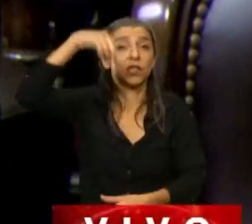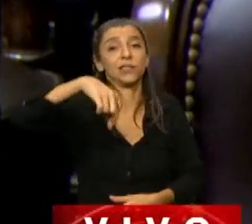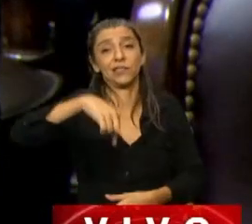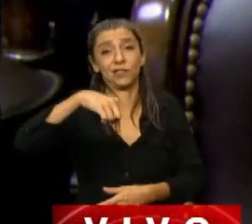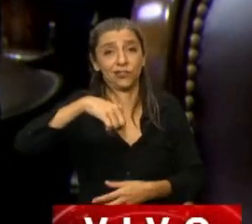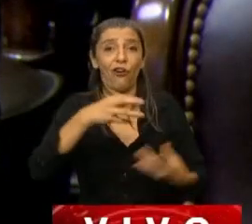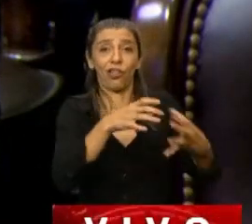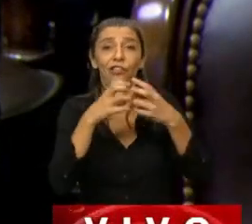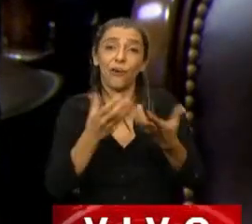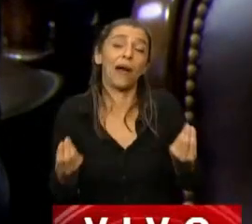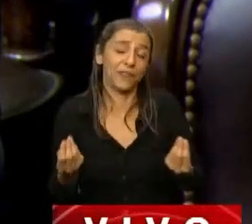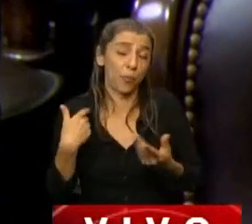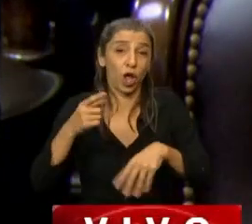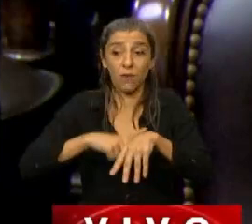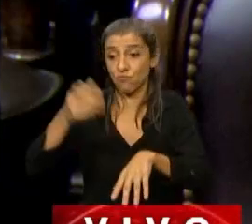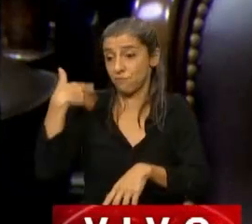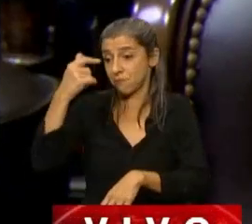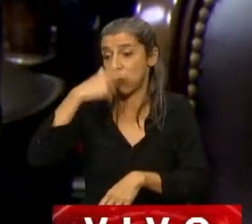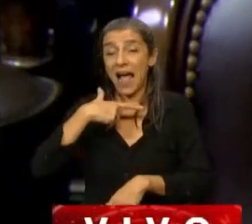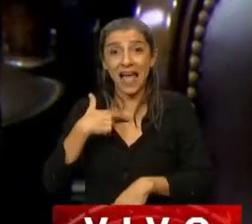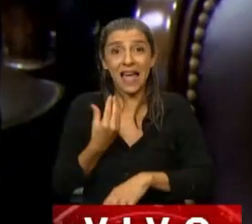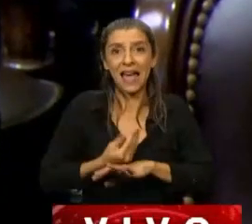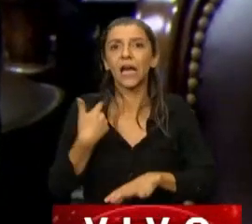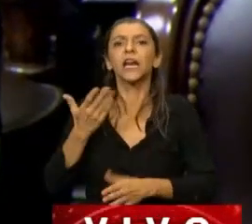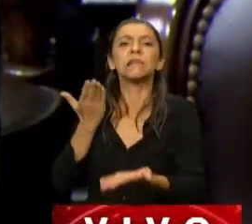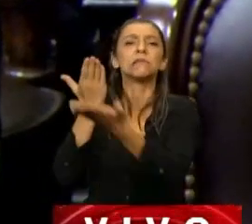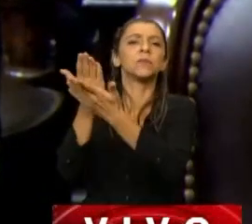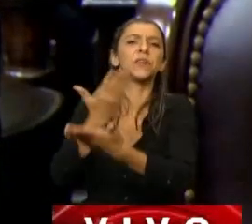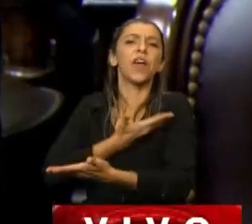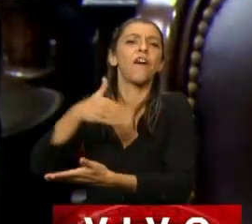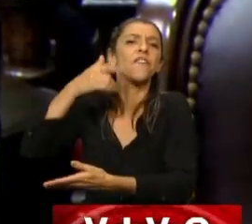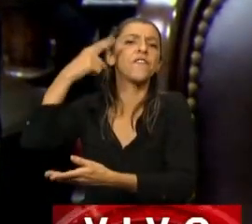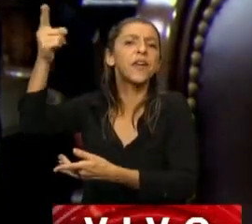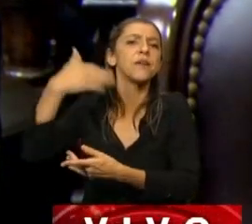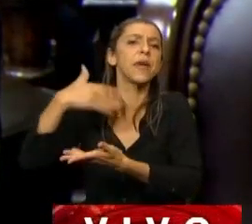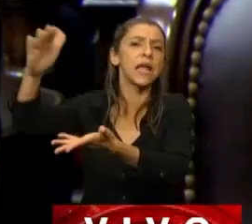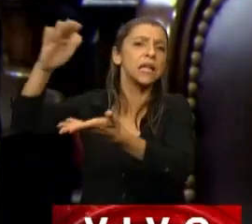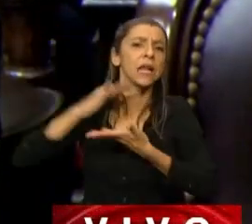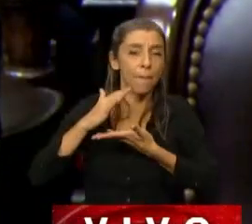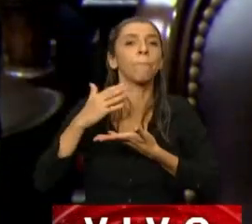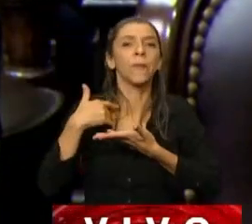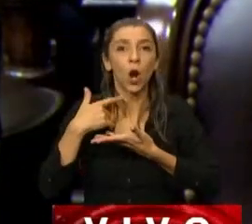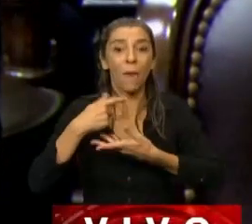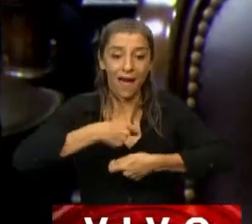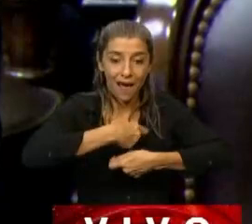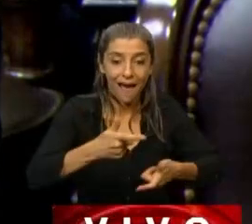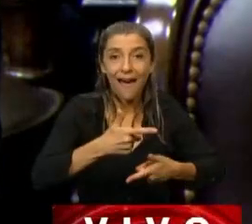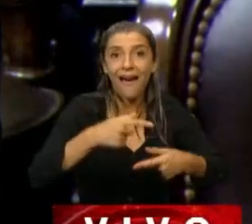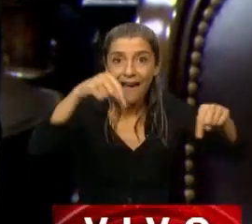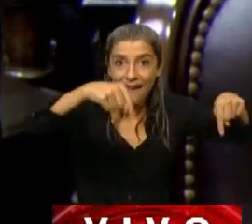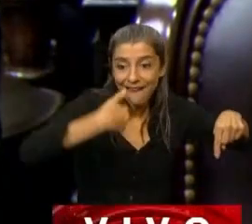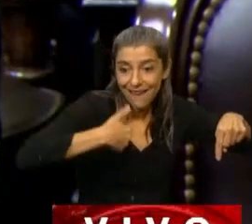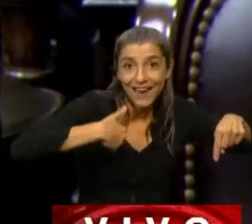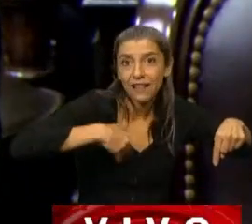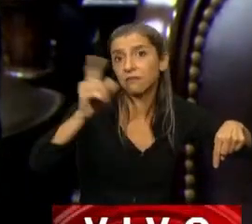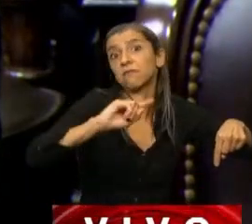del gobierno de Mauricio Macri de pedirle al Fondo Monetario un rescate, no para la Argentina, sino para los fondos de inversión que habían